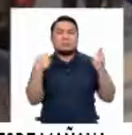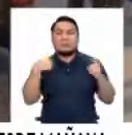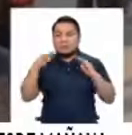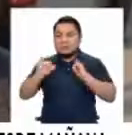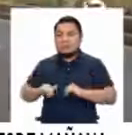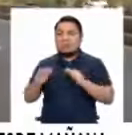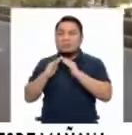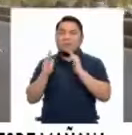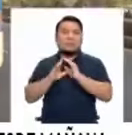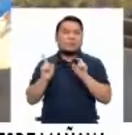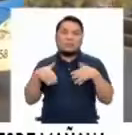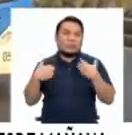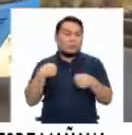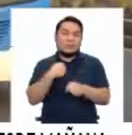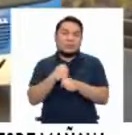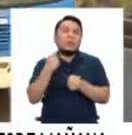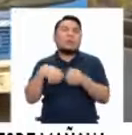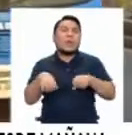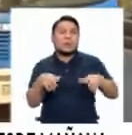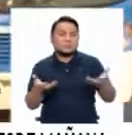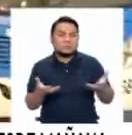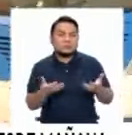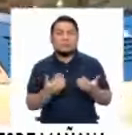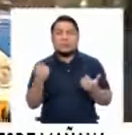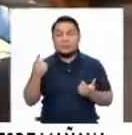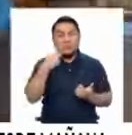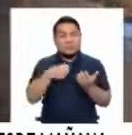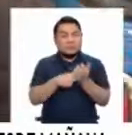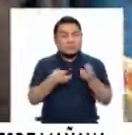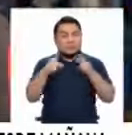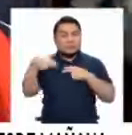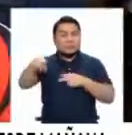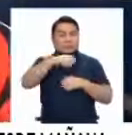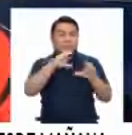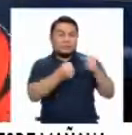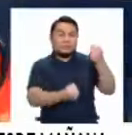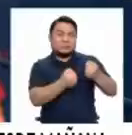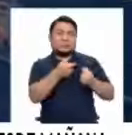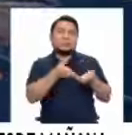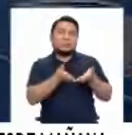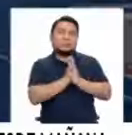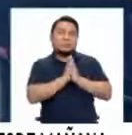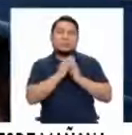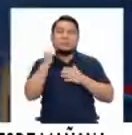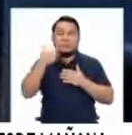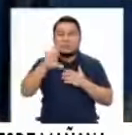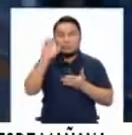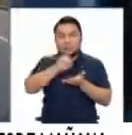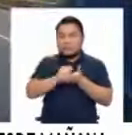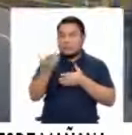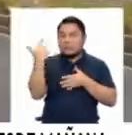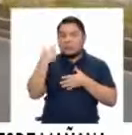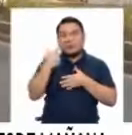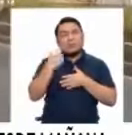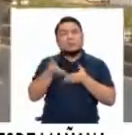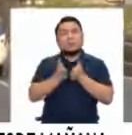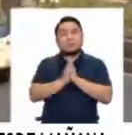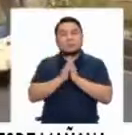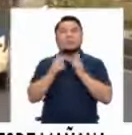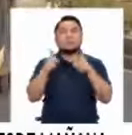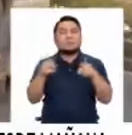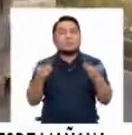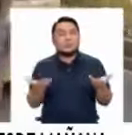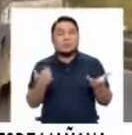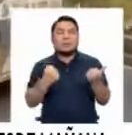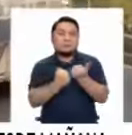¿cómo hacemos? A fin de evitar el alza en los pasajes, los gremios de transporte solicitaron hace más de un mes un subsidio estatal, el